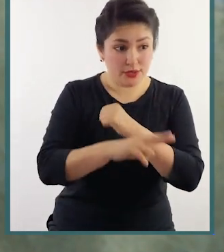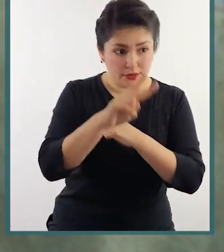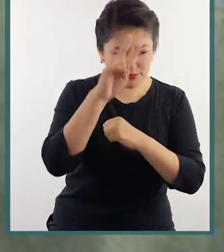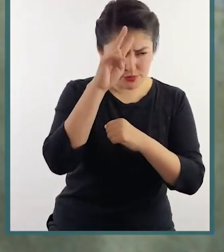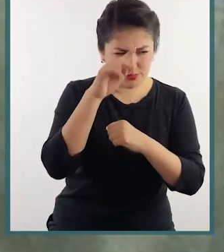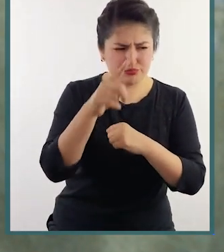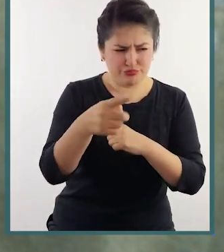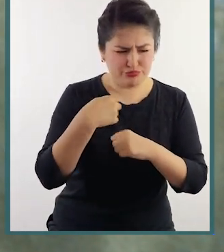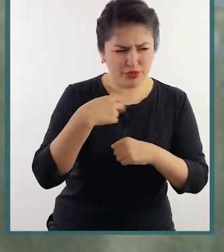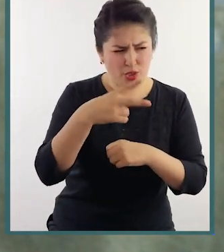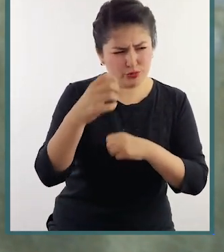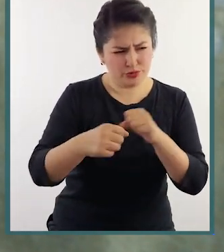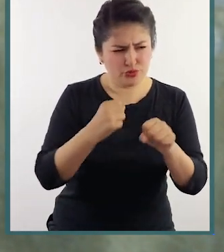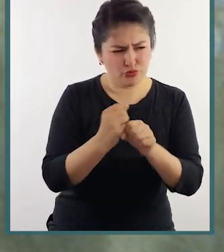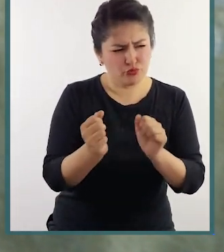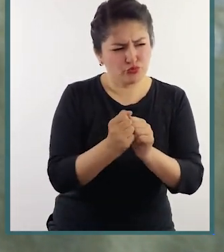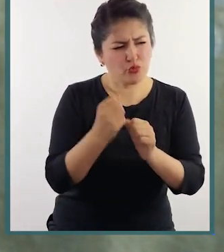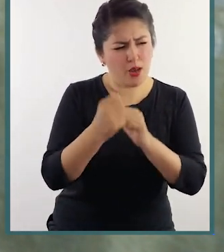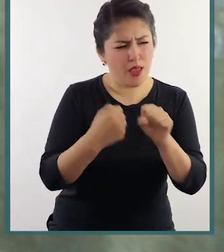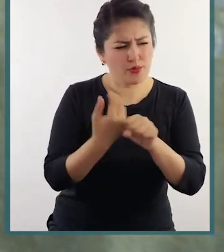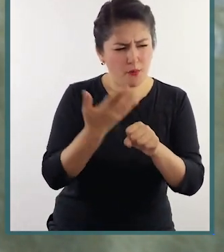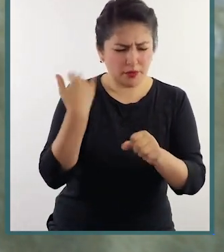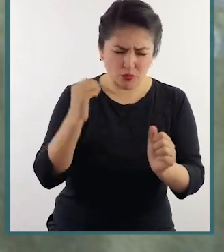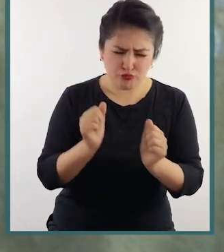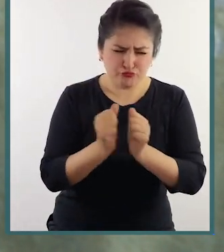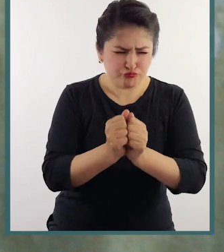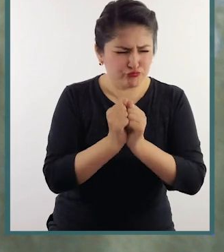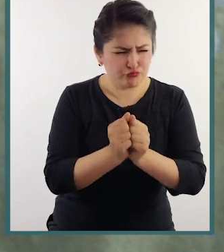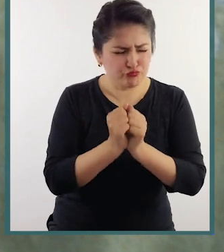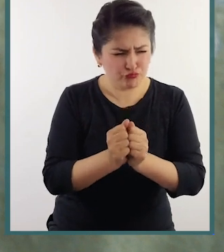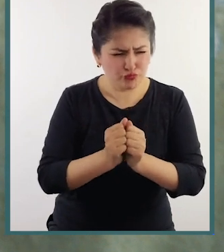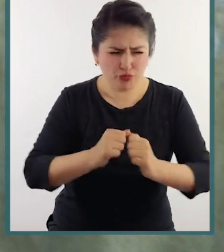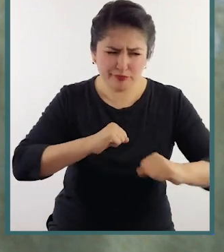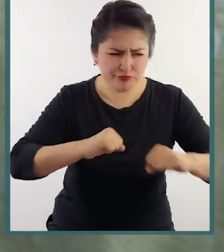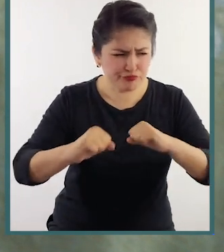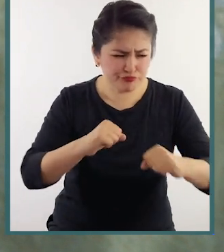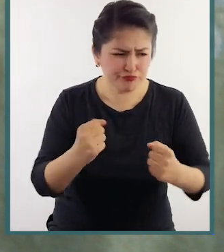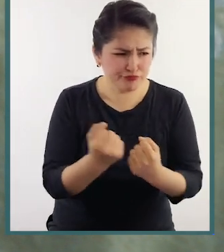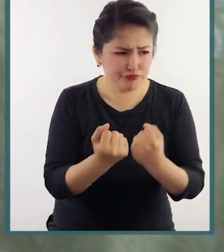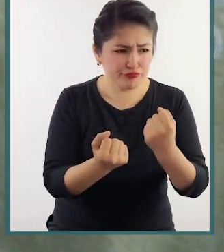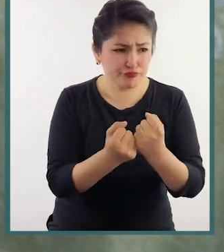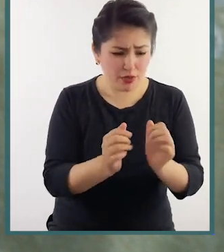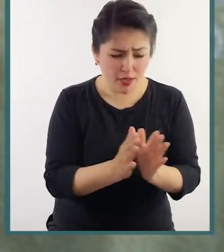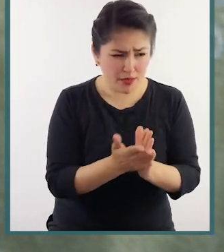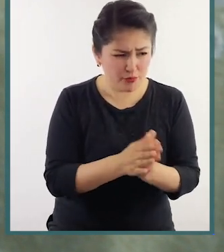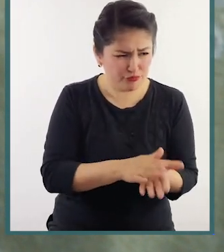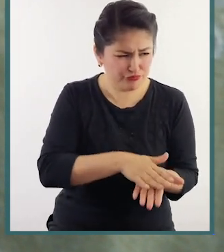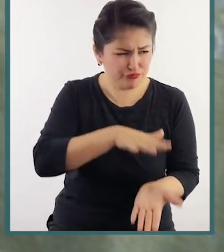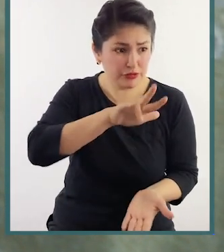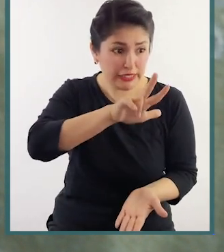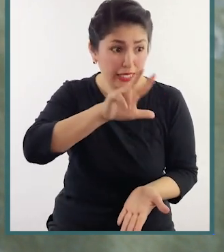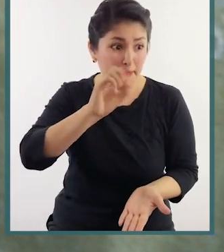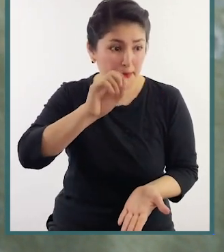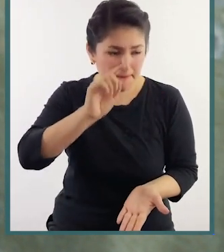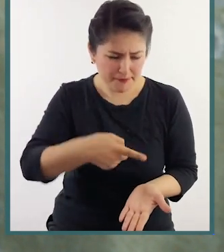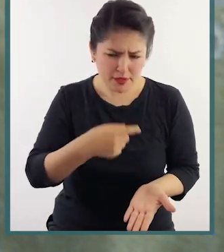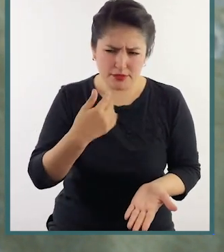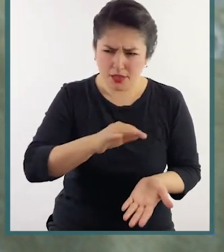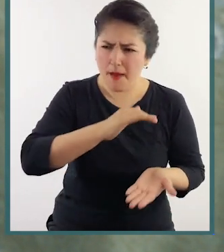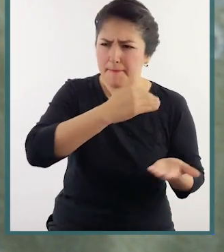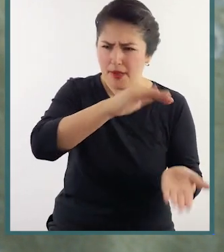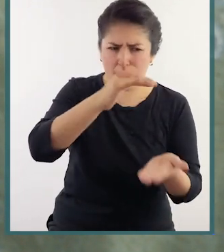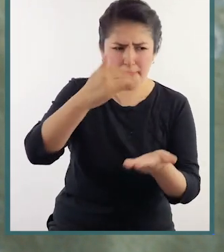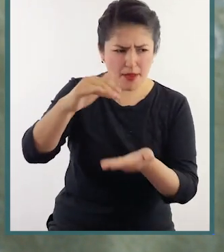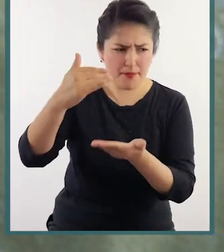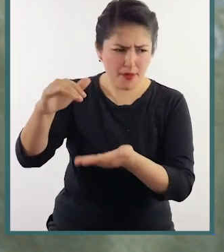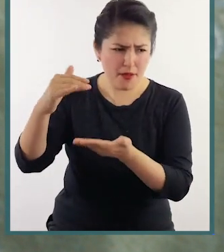quienes hemos trabajado desde el año pasado, cerrando brechas de lectura y sumándonos a la más de 30.000 libros que desde el Proyecto Especial Bicentenario